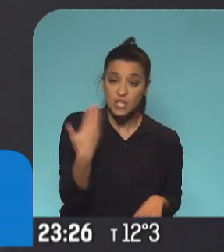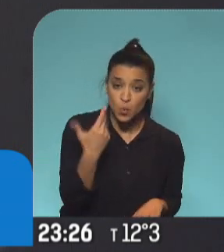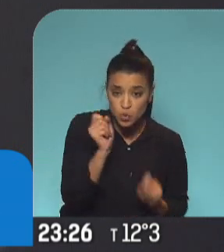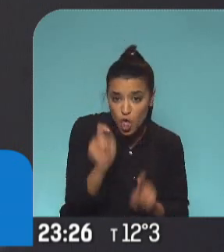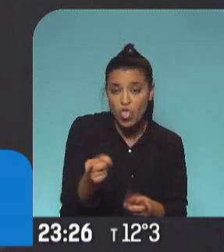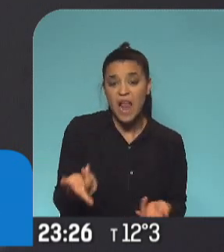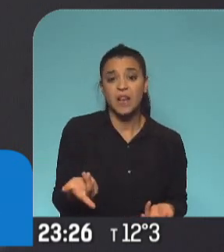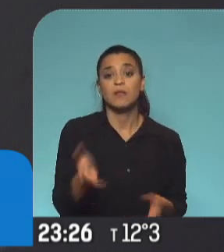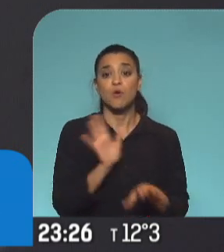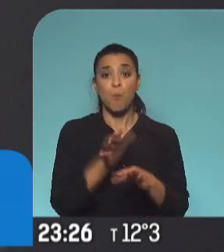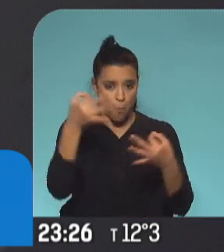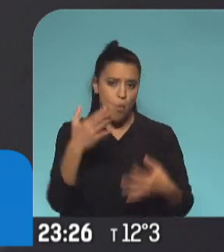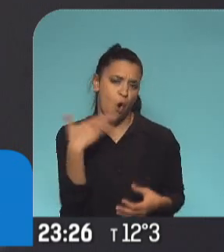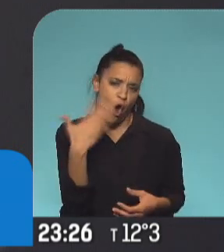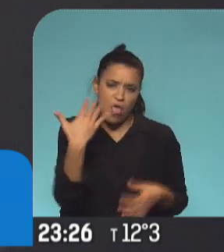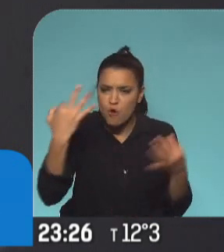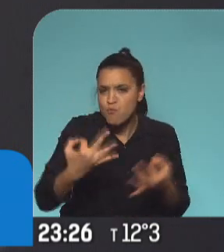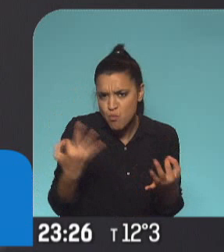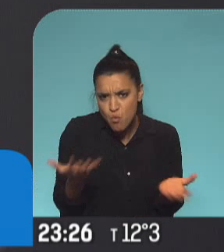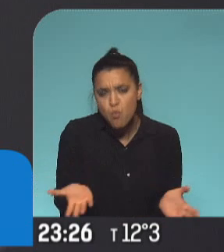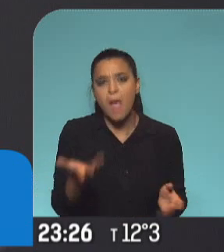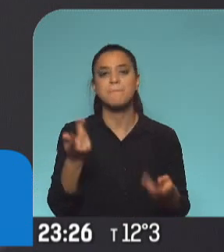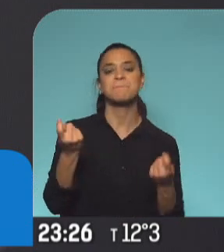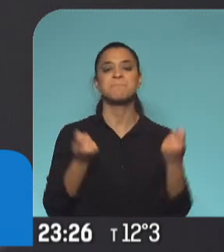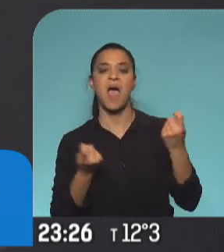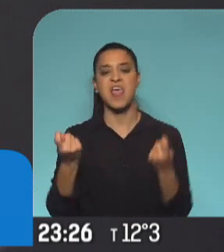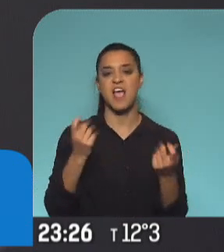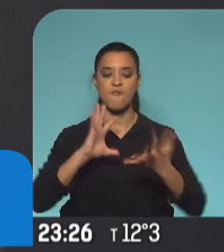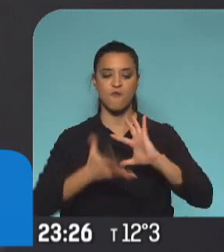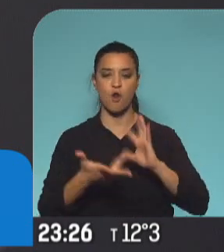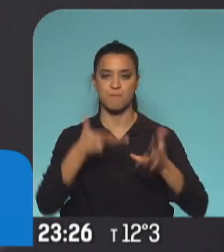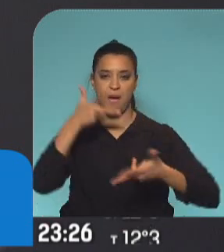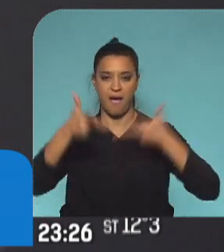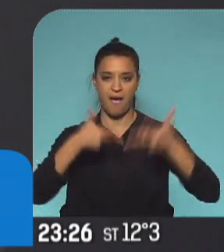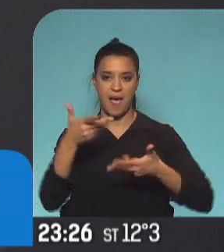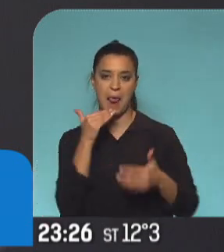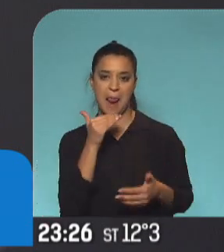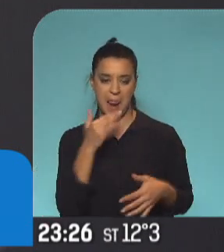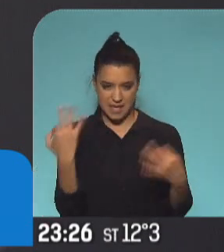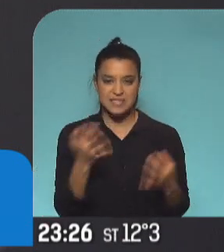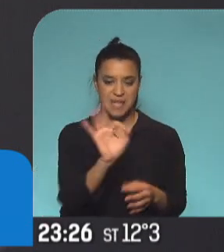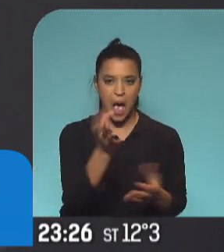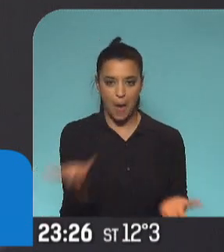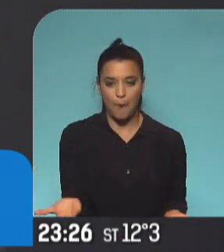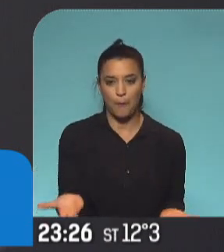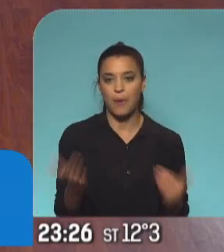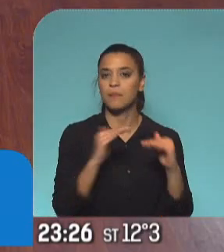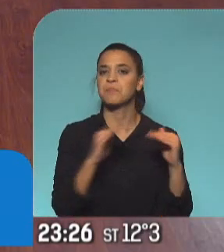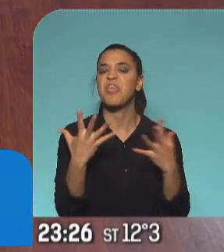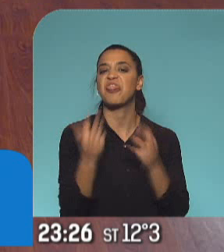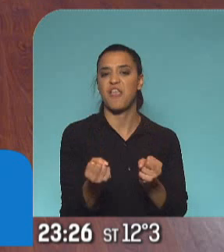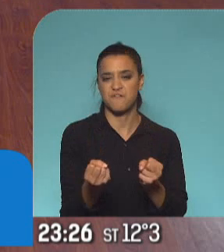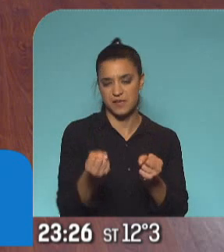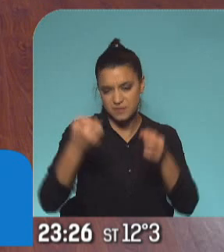discurso, como es un muy buen orador y como realmente maneja muy bien la dialéctica, uno recuerda muy bien cómo sostenía con una